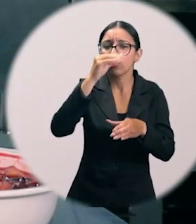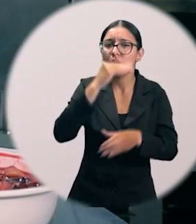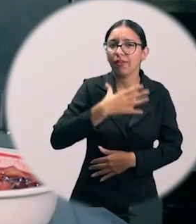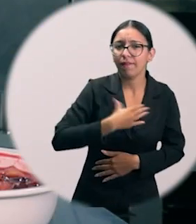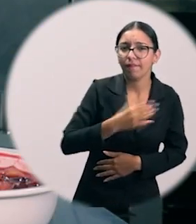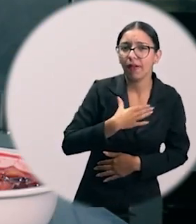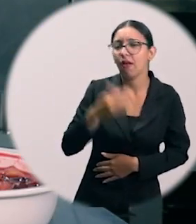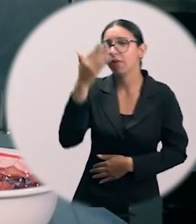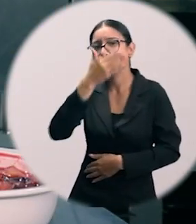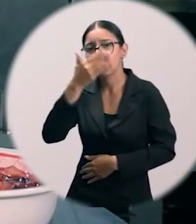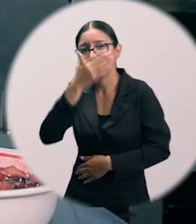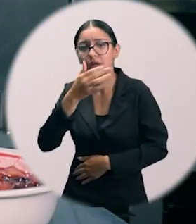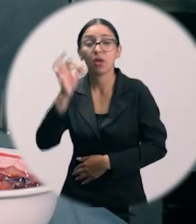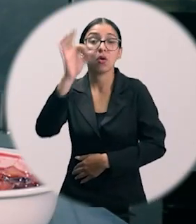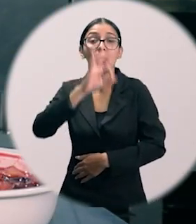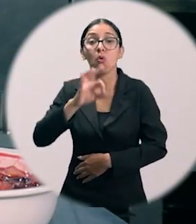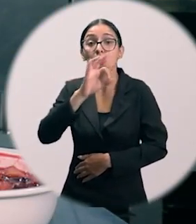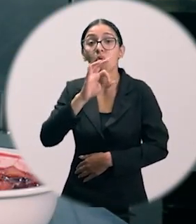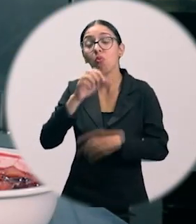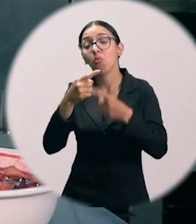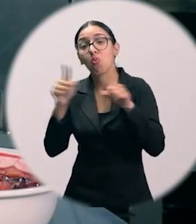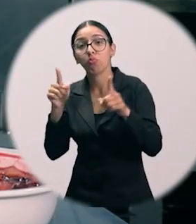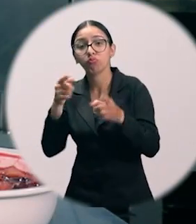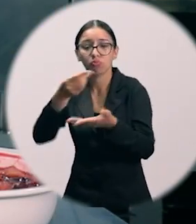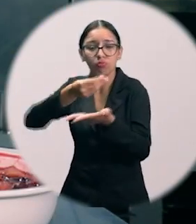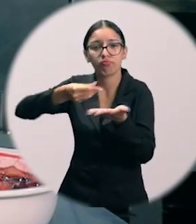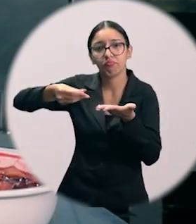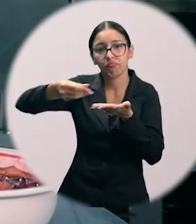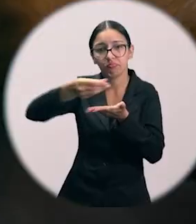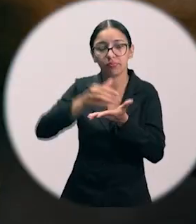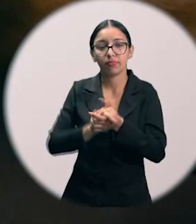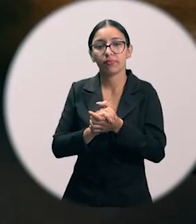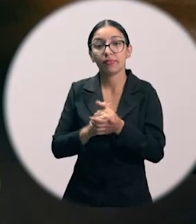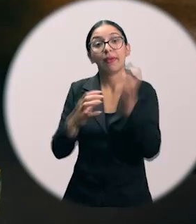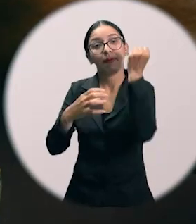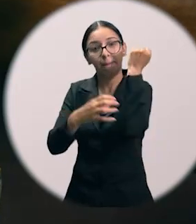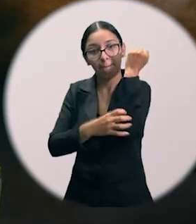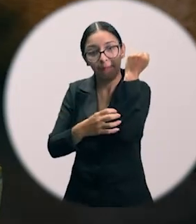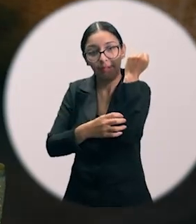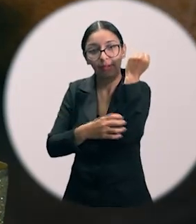blanco negro o le podemos agregar un zamballón. Ahora le ponemos la piña.